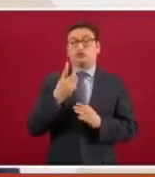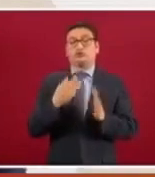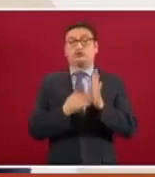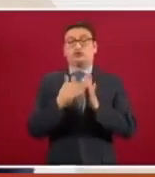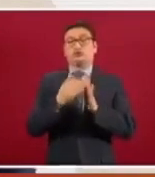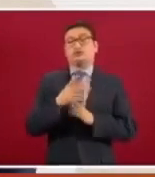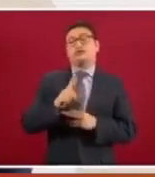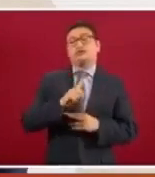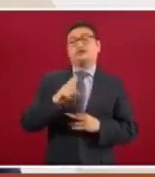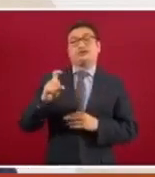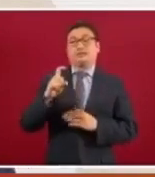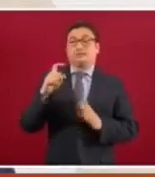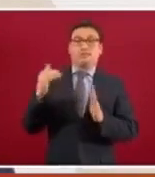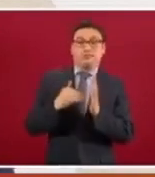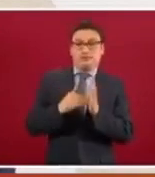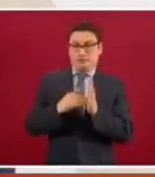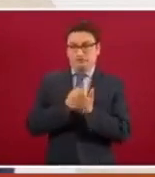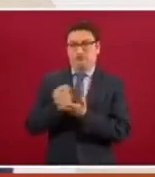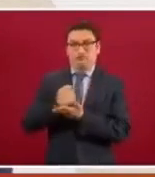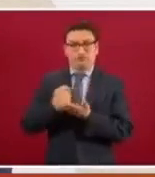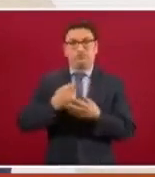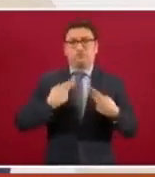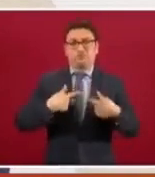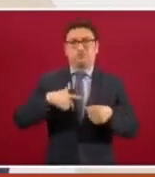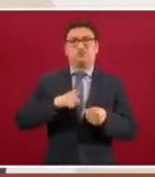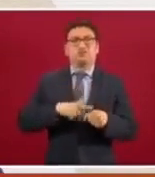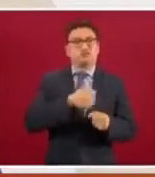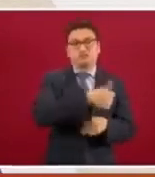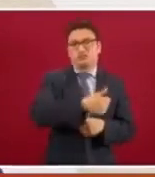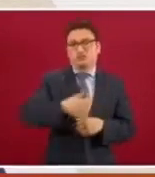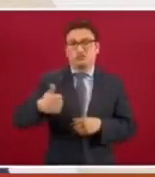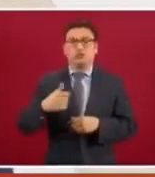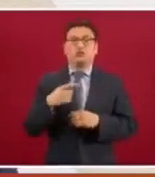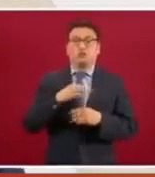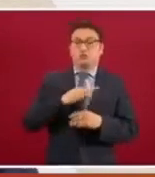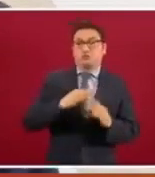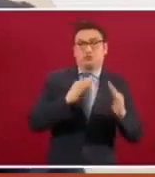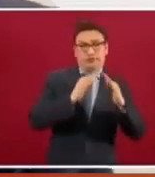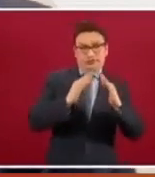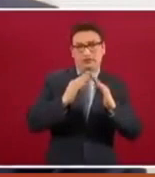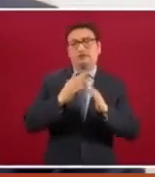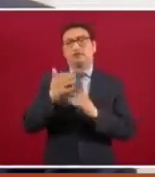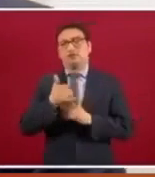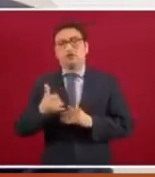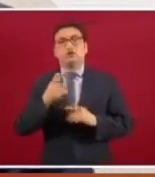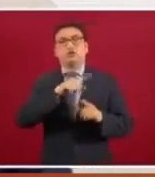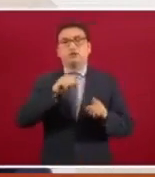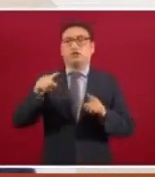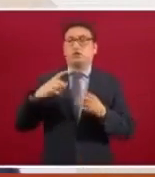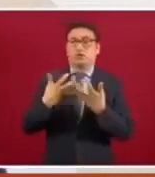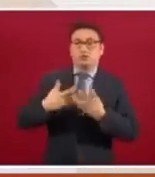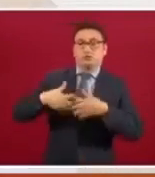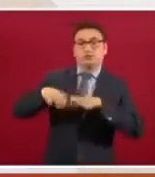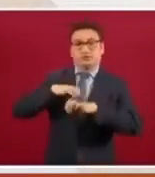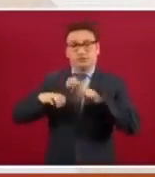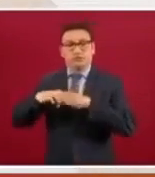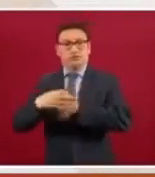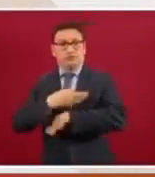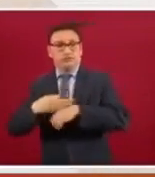créditos personales de vivienda y para pequeñas empresas familiares